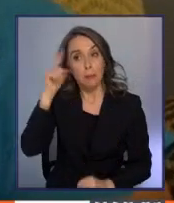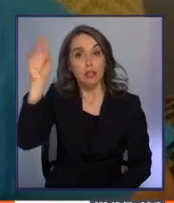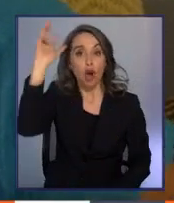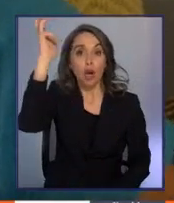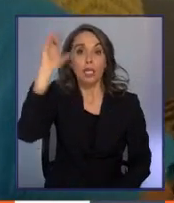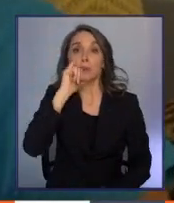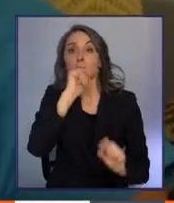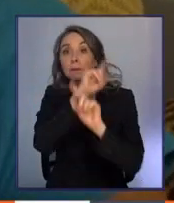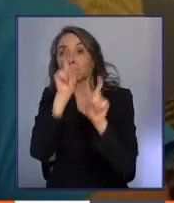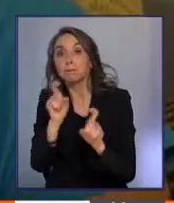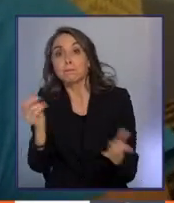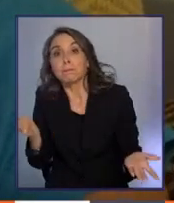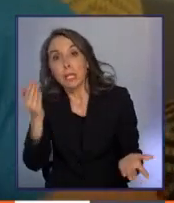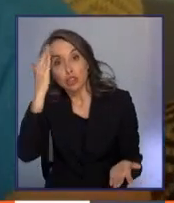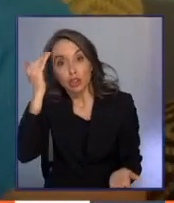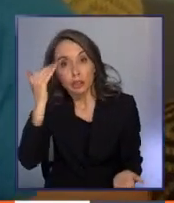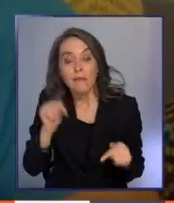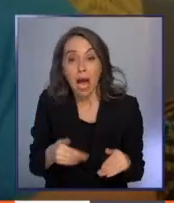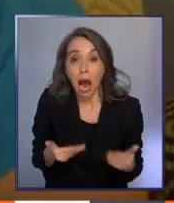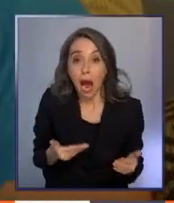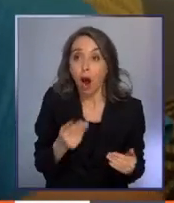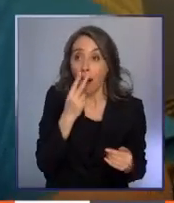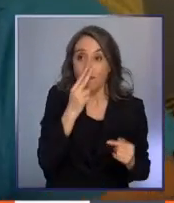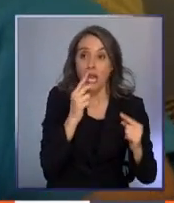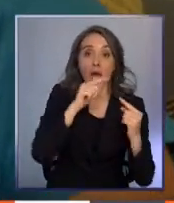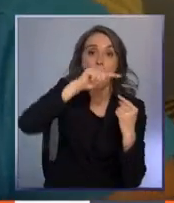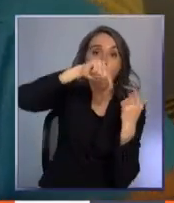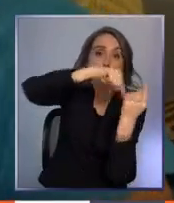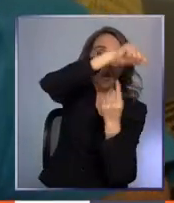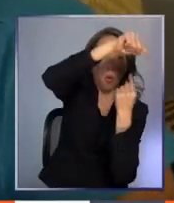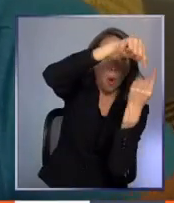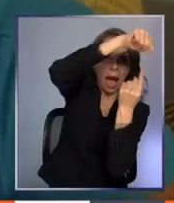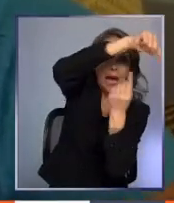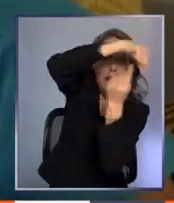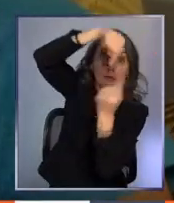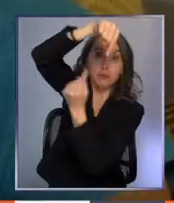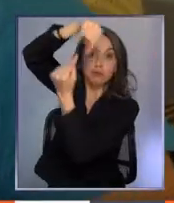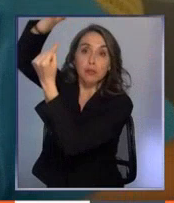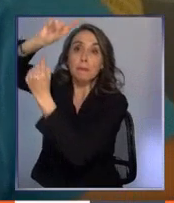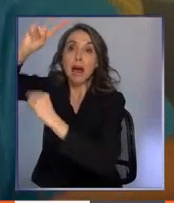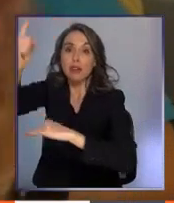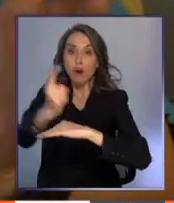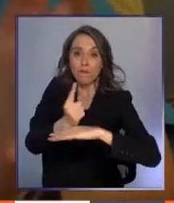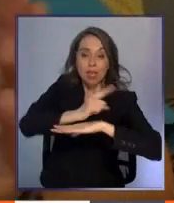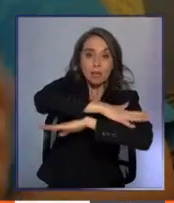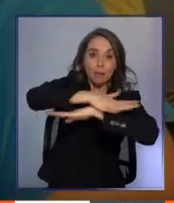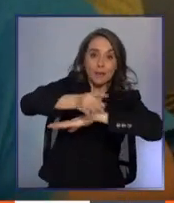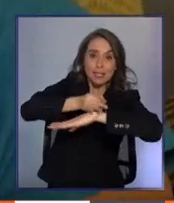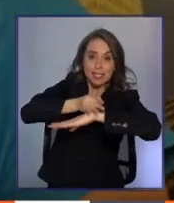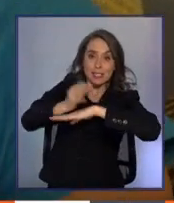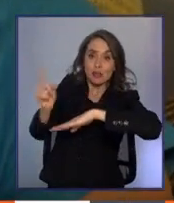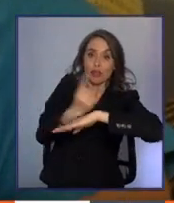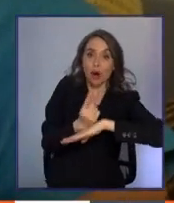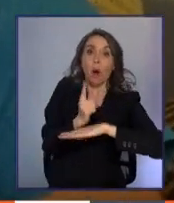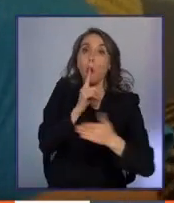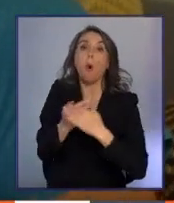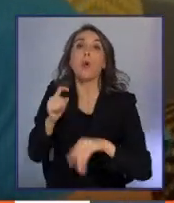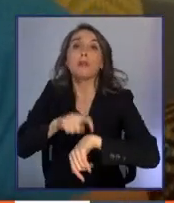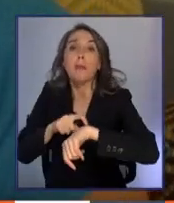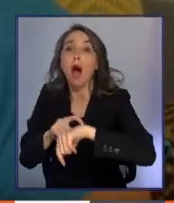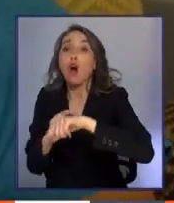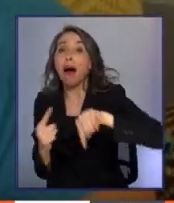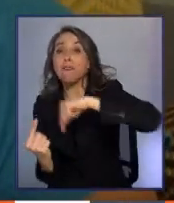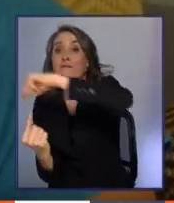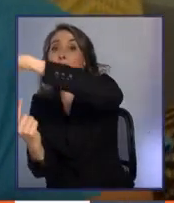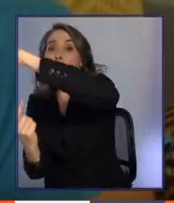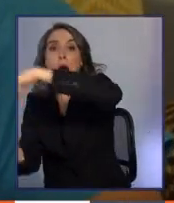no se sabe, ¿no? Así como ahorita se ve que dobló un poquito y que no va a tocar las costas, puede ser que a la última hora sí se desvíe